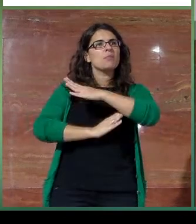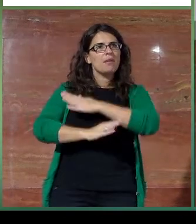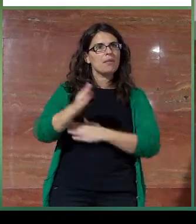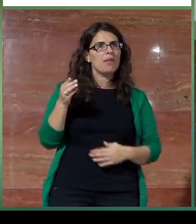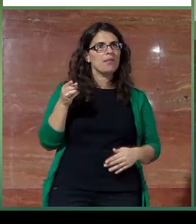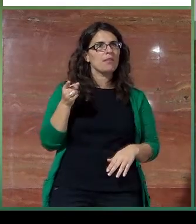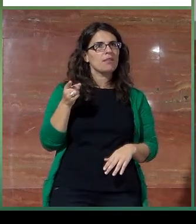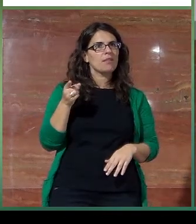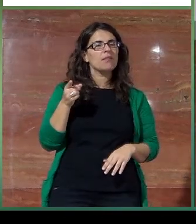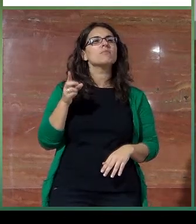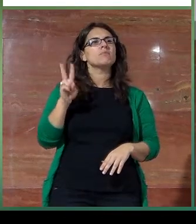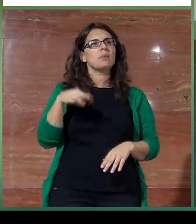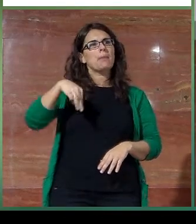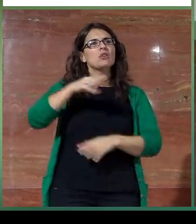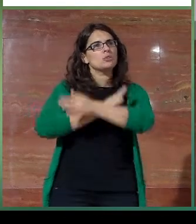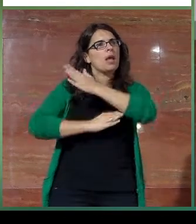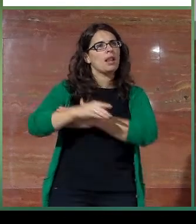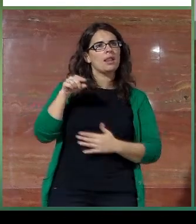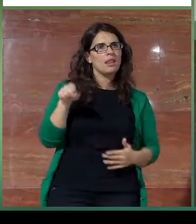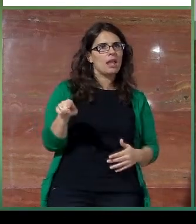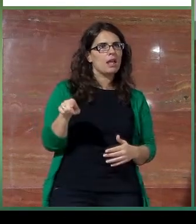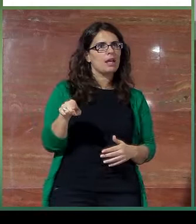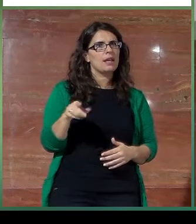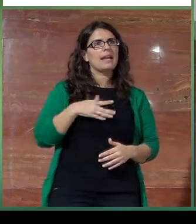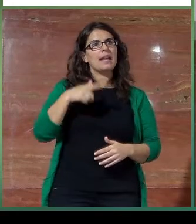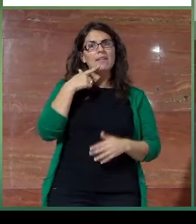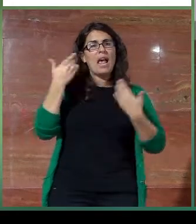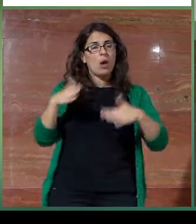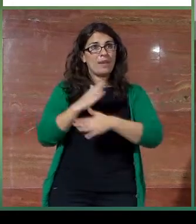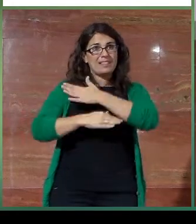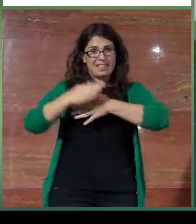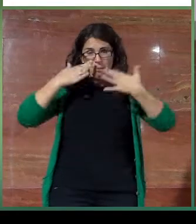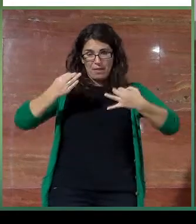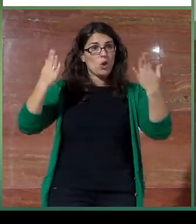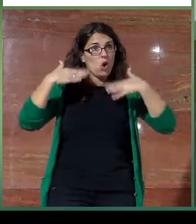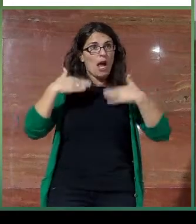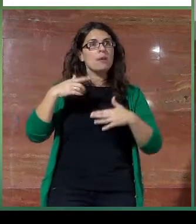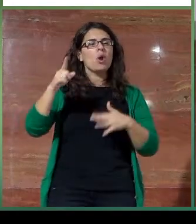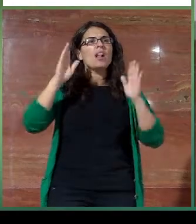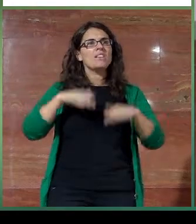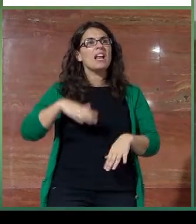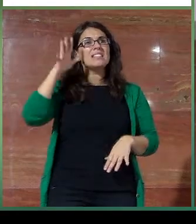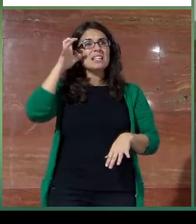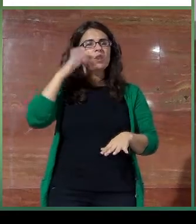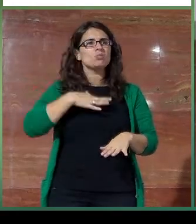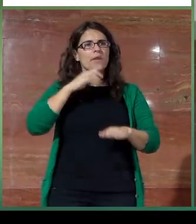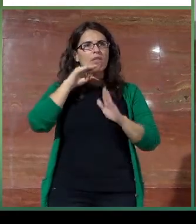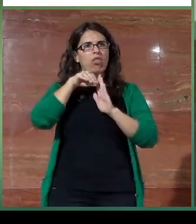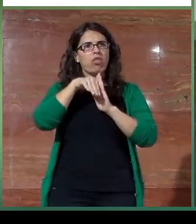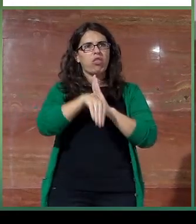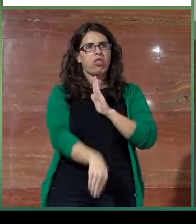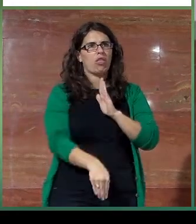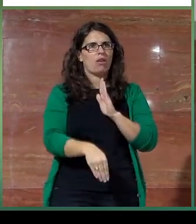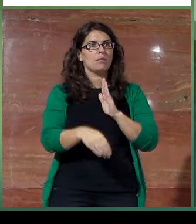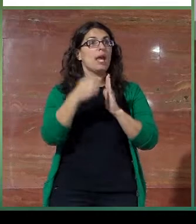minusválido y deja de desarrollarse, pues pueden ser hasta los sentidos. Parece una chorrada, pero ahí tenéis